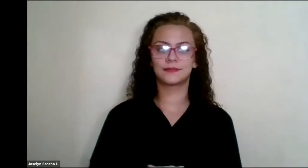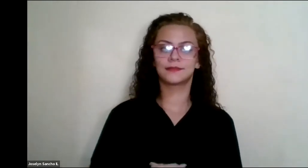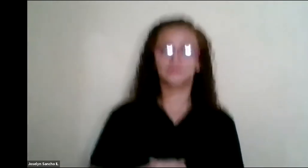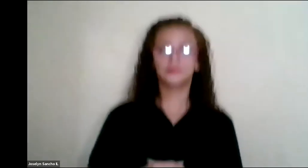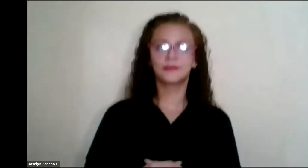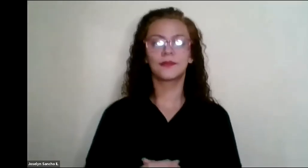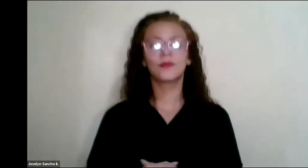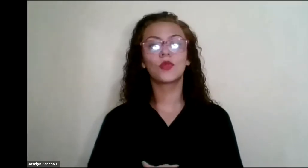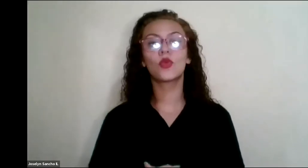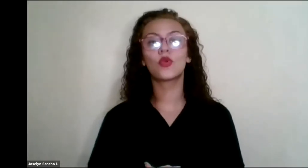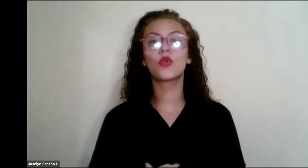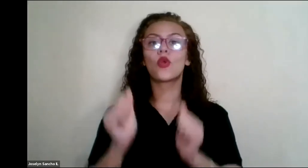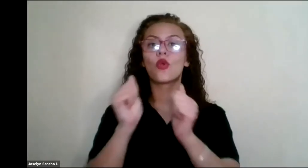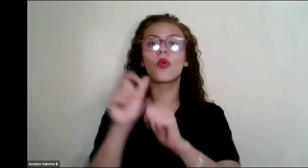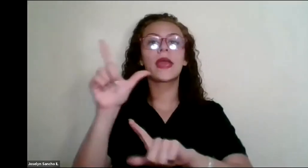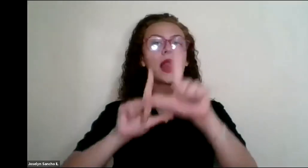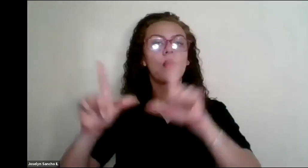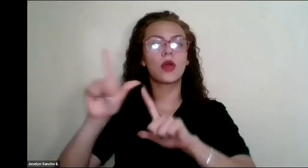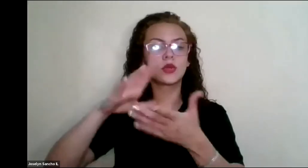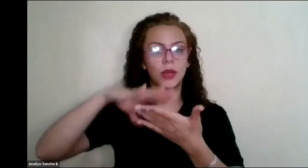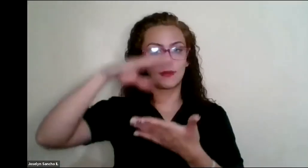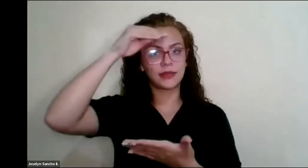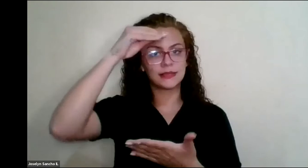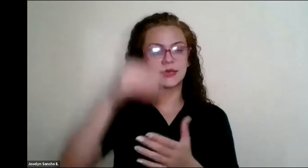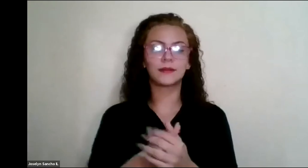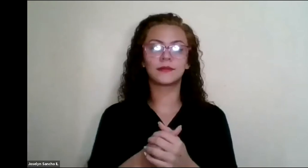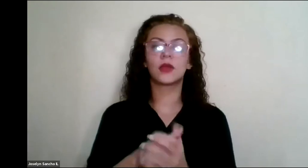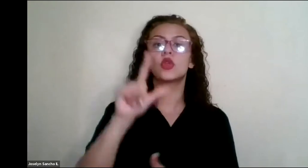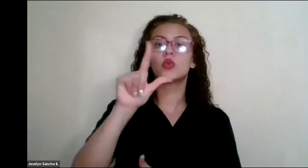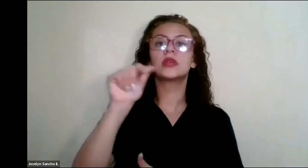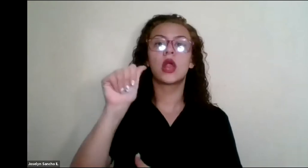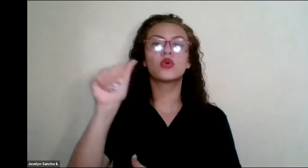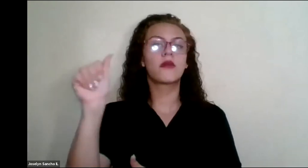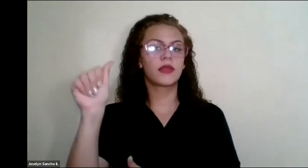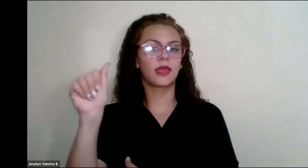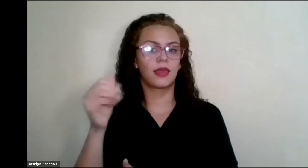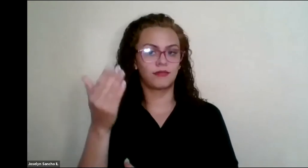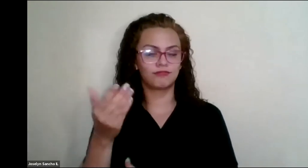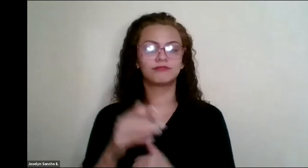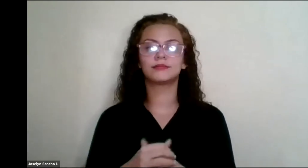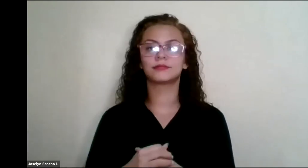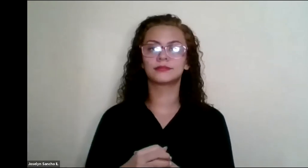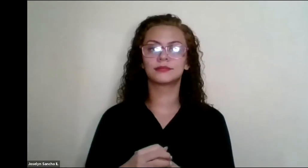con el Laboratorio de Aprendizaje. Luis Alonso Arrieta,